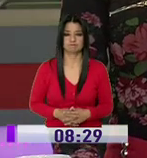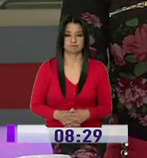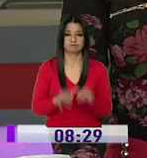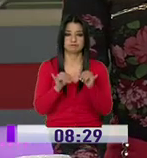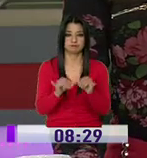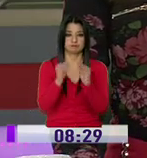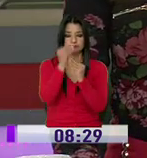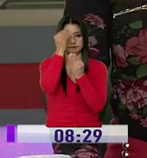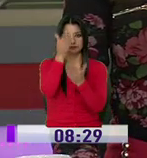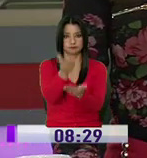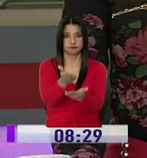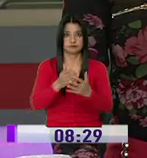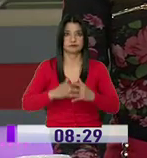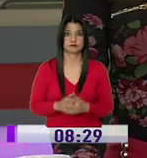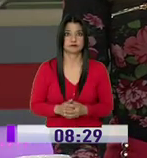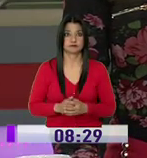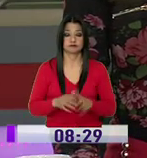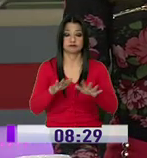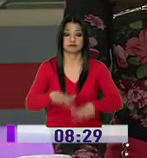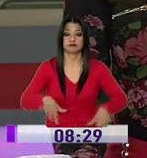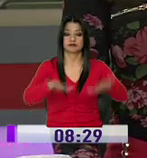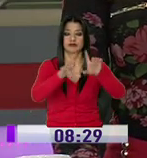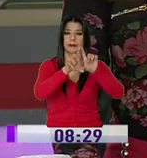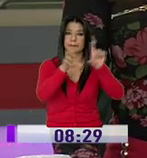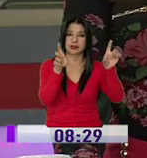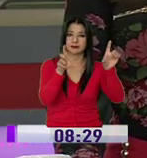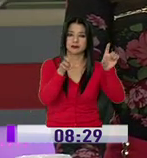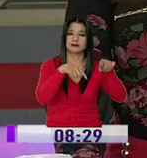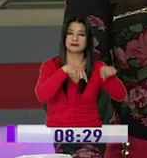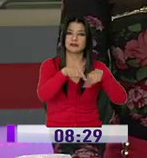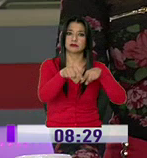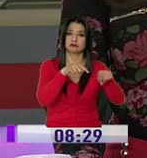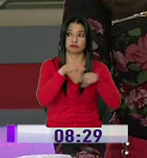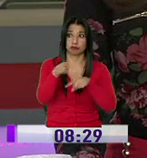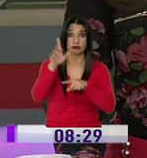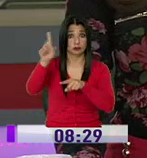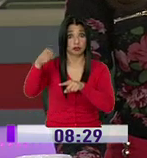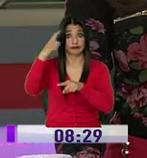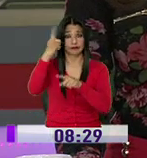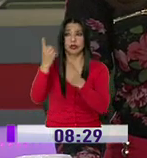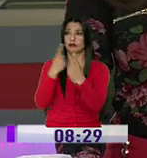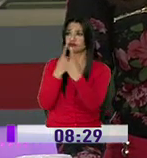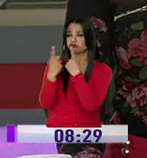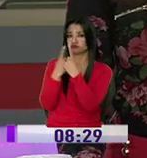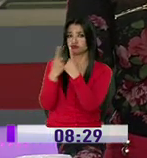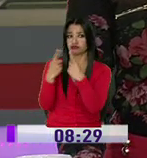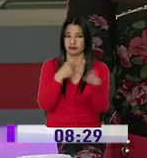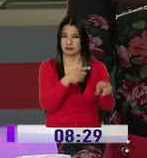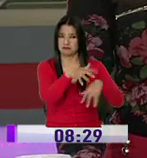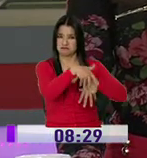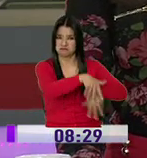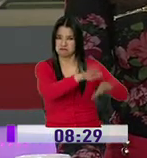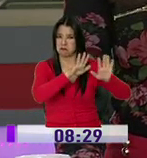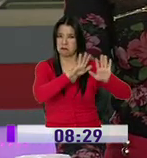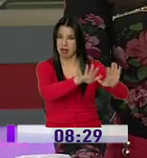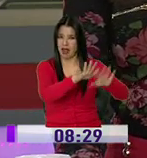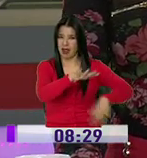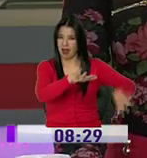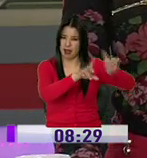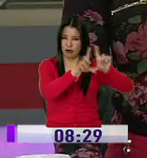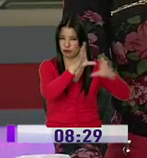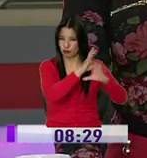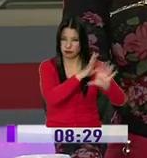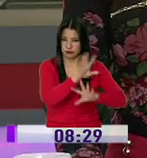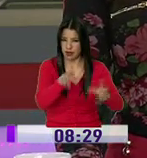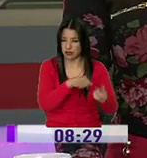Continuamos con más información. El único sector de la transportación que ha decidido sumarse al diálogo y no unirse al paro es la Federación Nacional de Transporte Pesado.